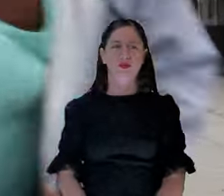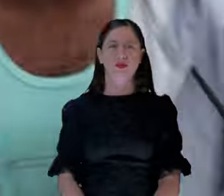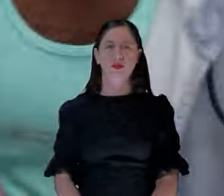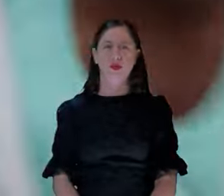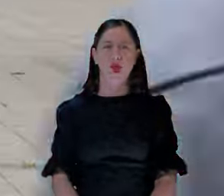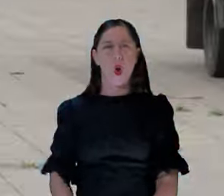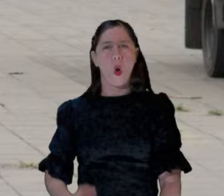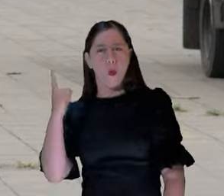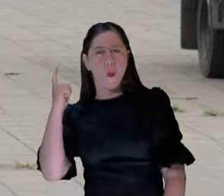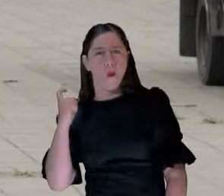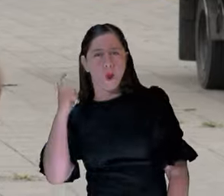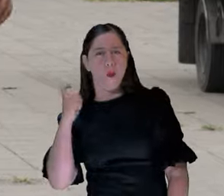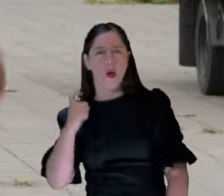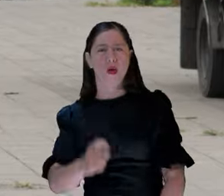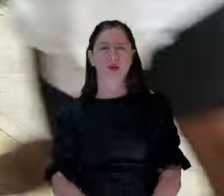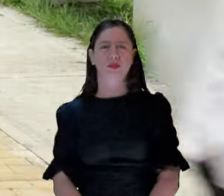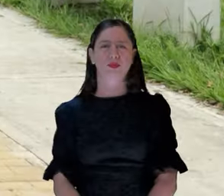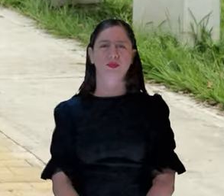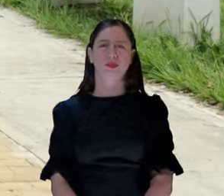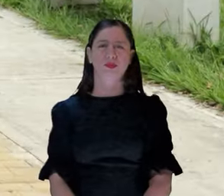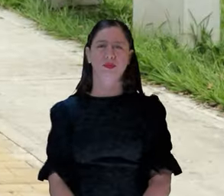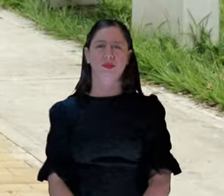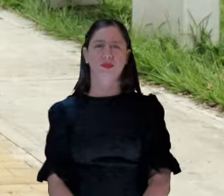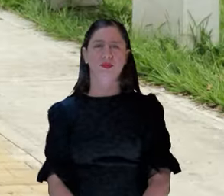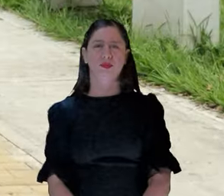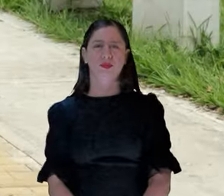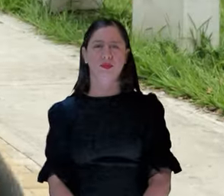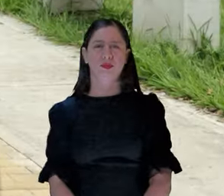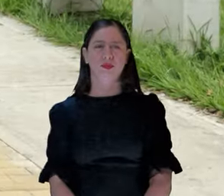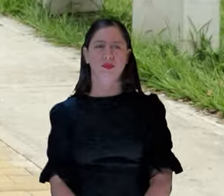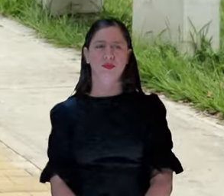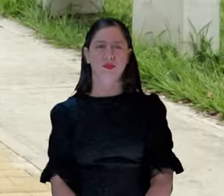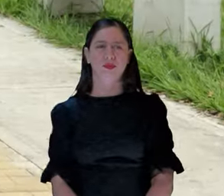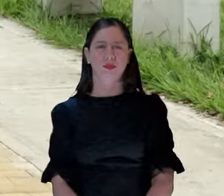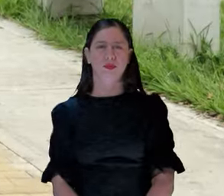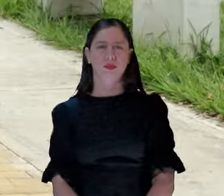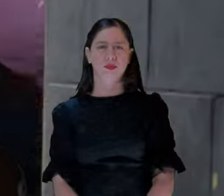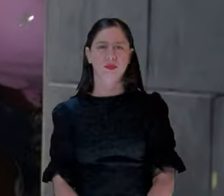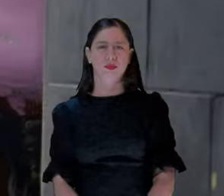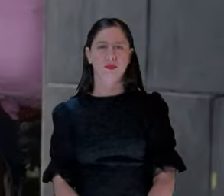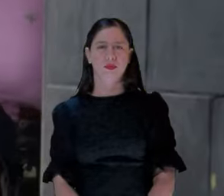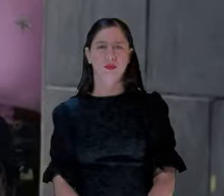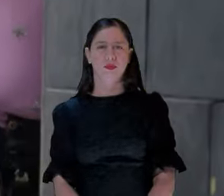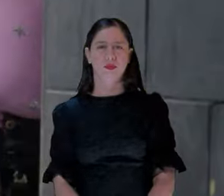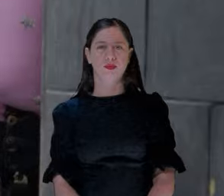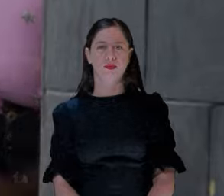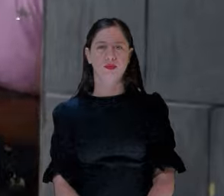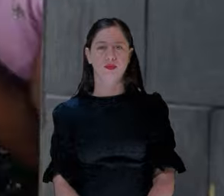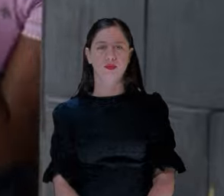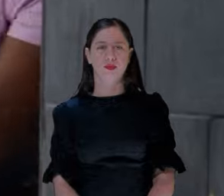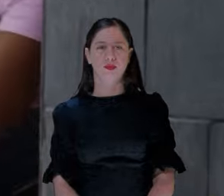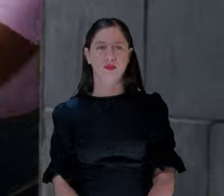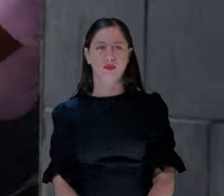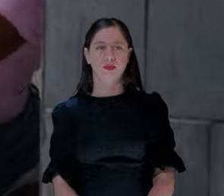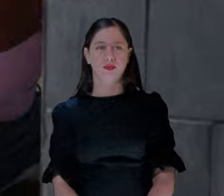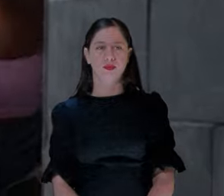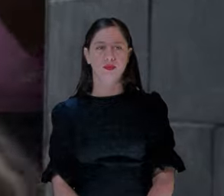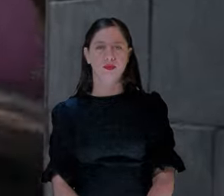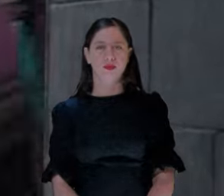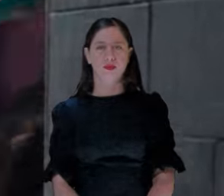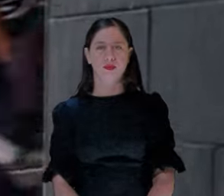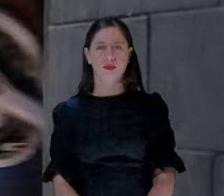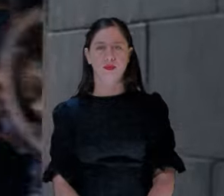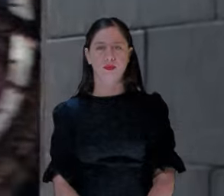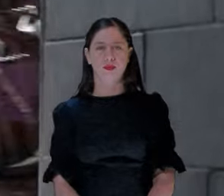¡Ponle la cena! ¡Sí! ¡Es para arriba, es plomo! Yo no me olvido de dónde vengo yo. Vamos para la playa. Yo le dije que estaba